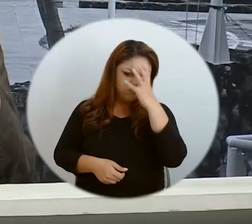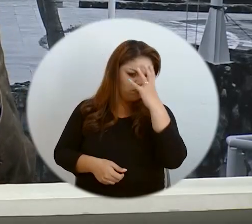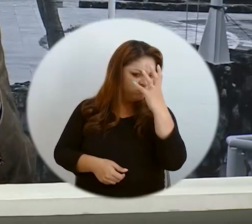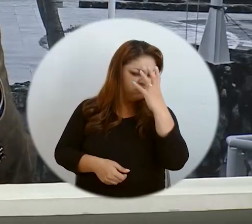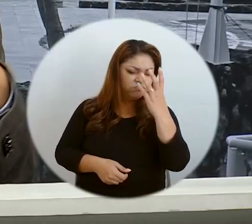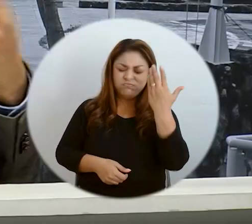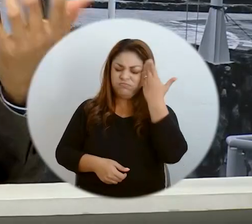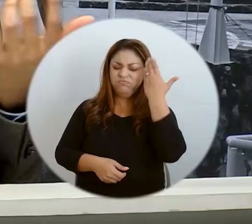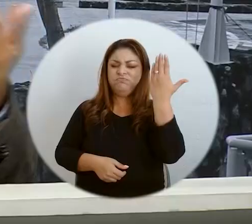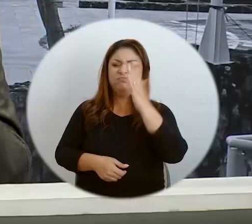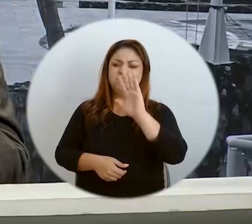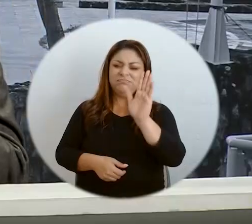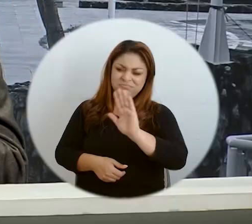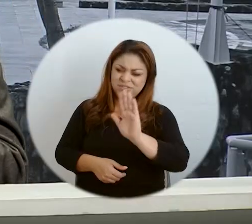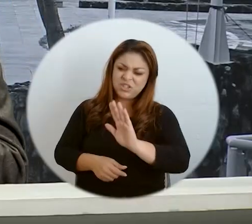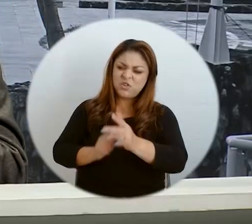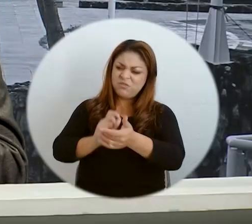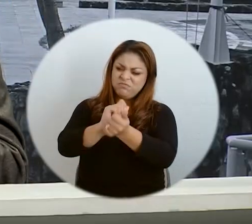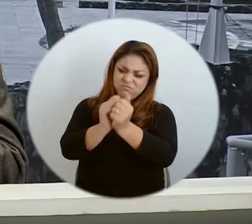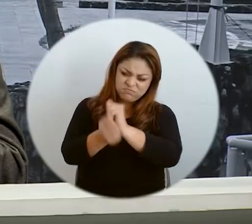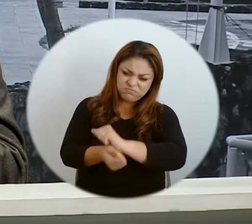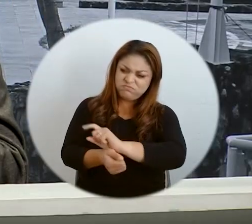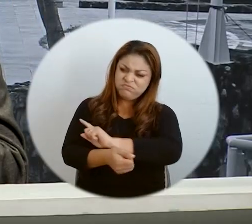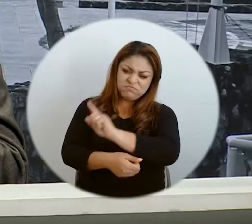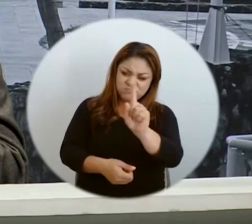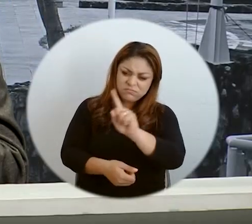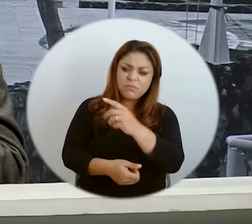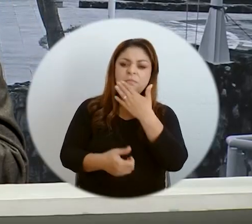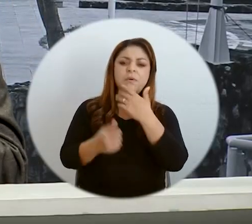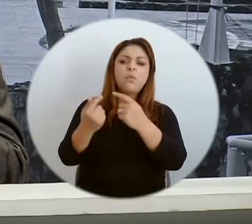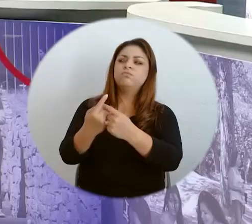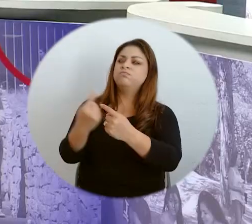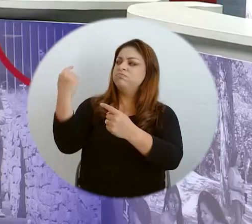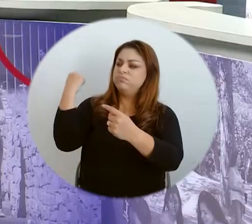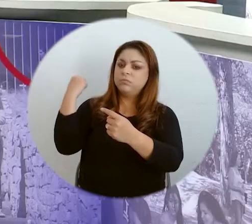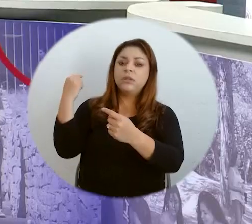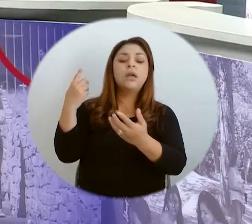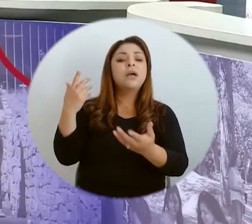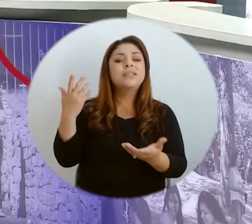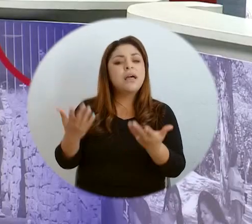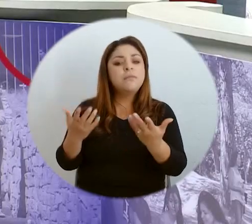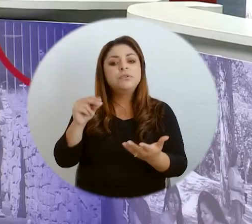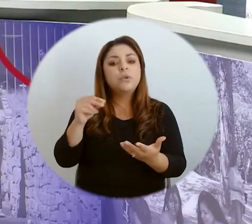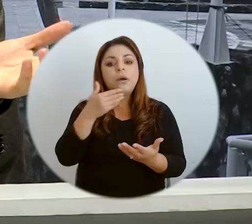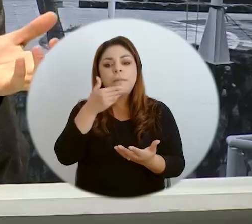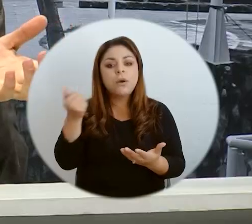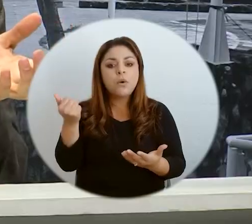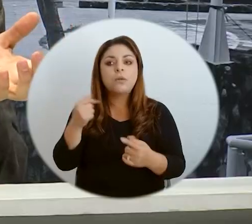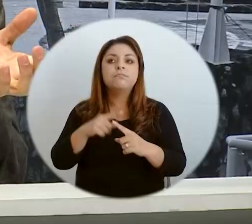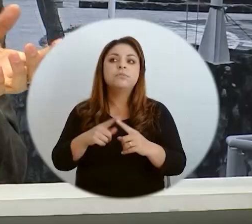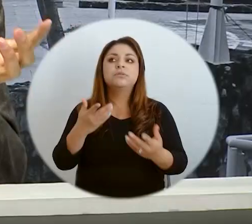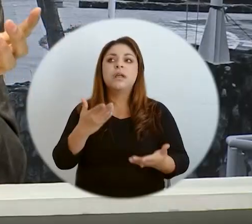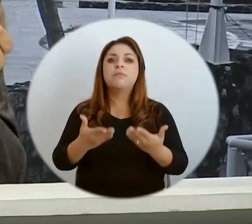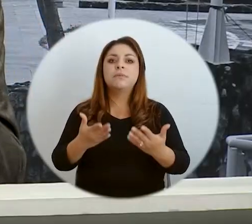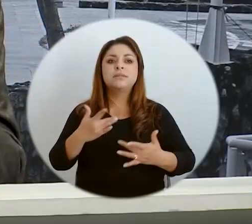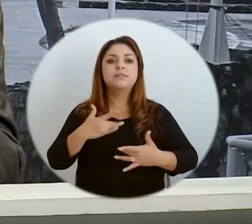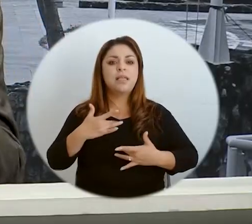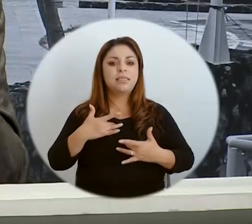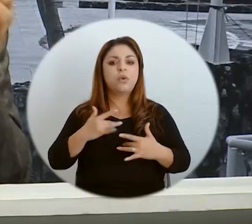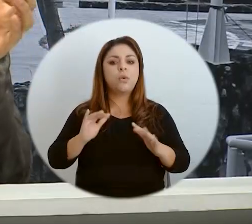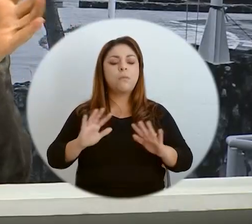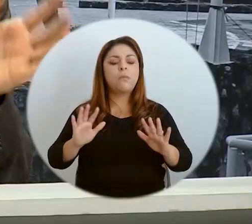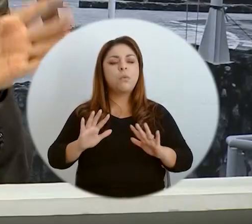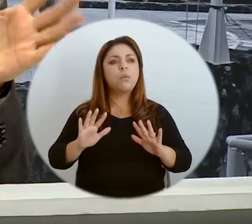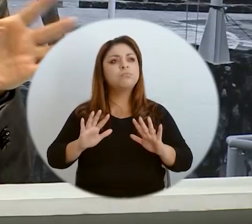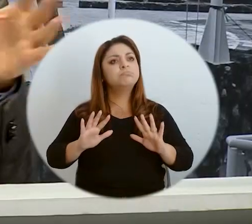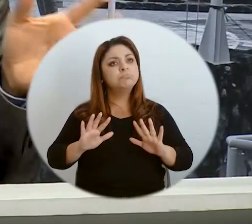desencanto, este enojo, esta rabia. Se desea de volver a lo que se tenía antes. no necesariamente porque fuera mejor, sino porque de